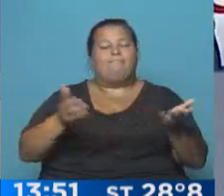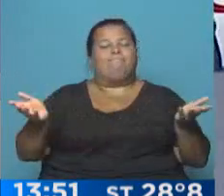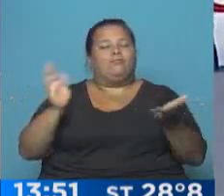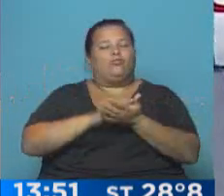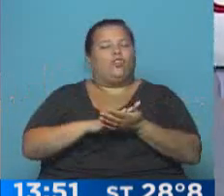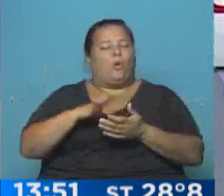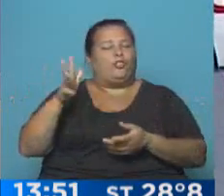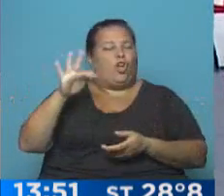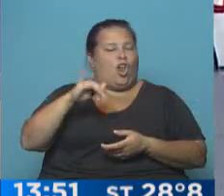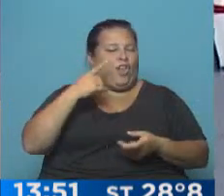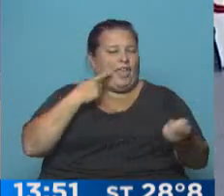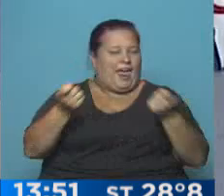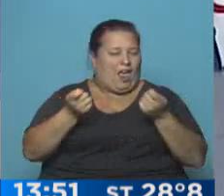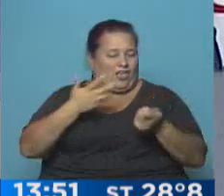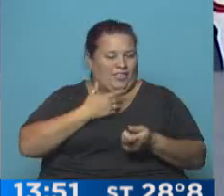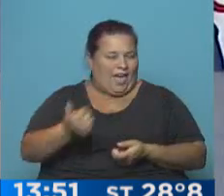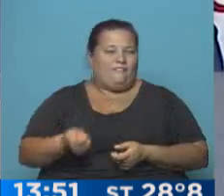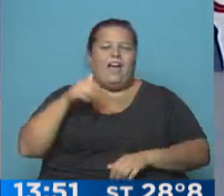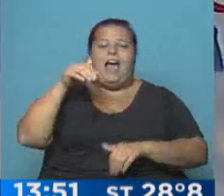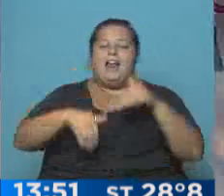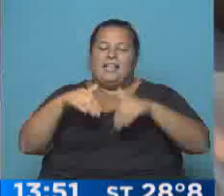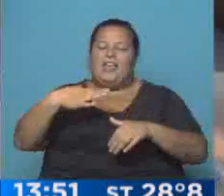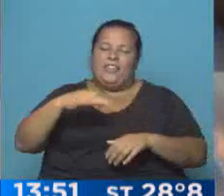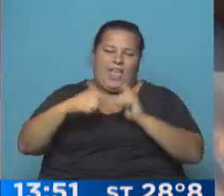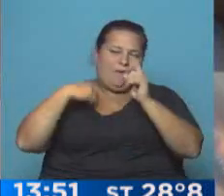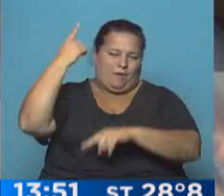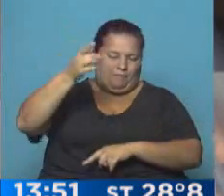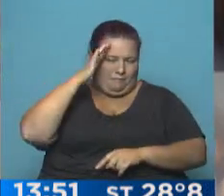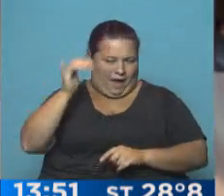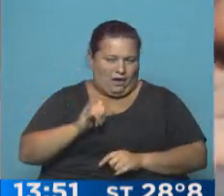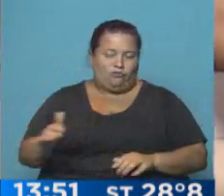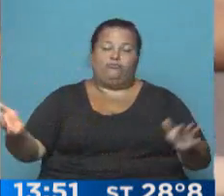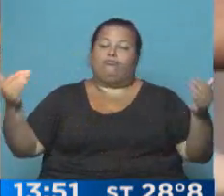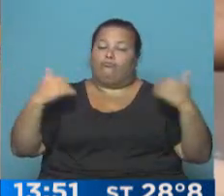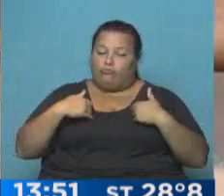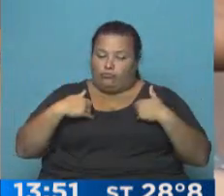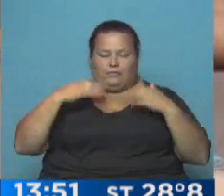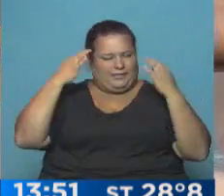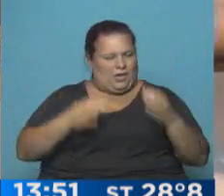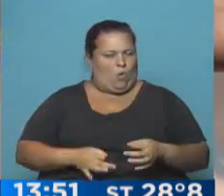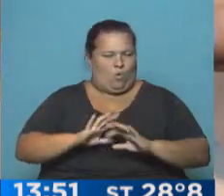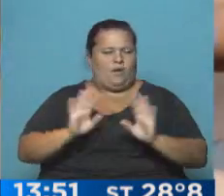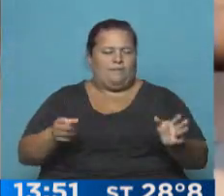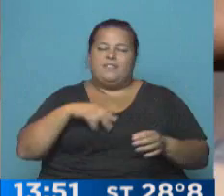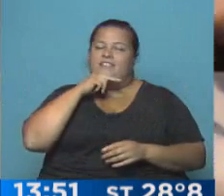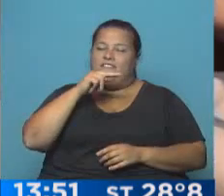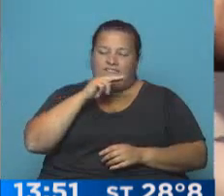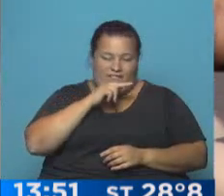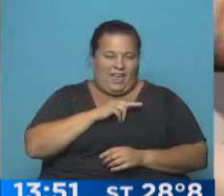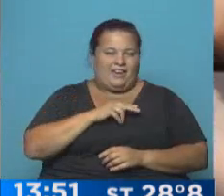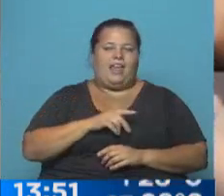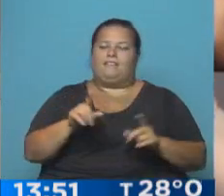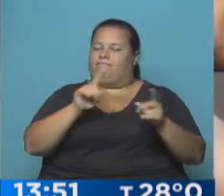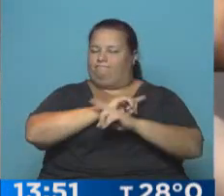que ver con el día a día del manejo de AFA, y que las elecciones sean recién en marzo. Yo estoy convencido de que el viernes